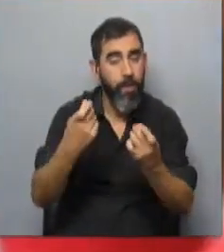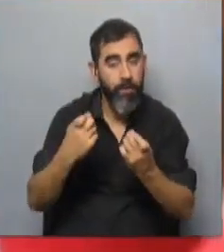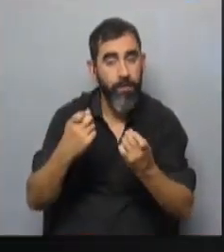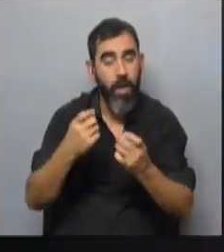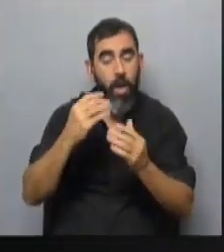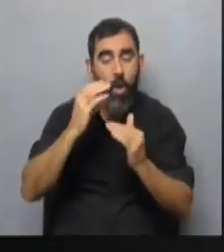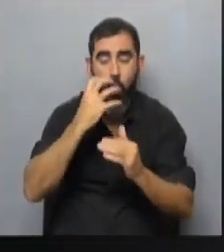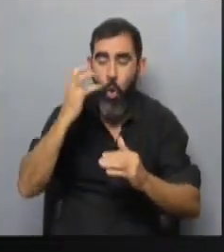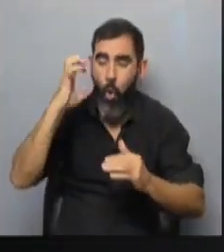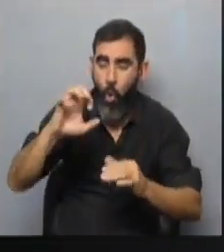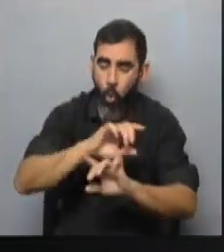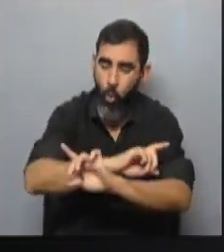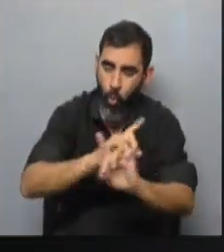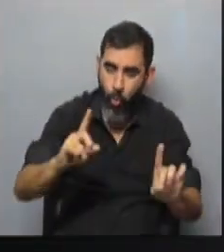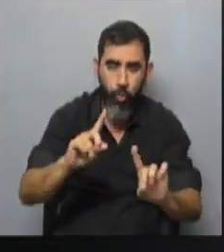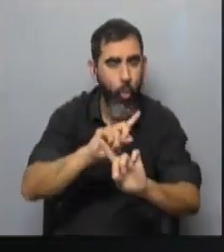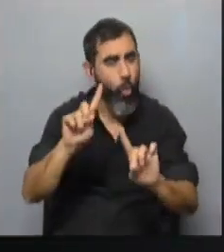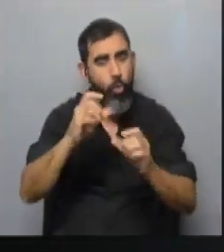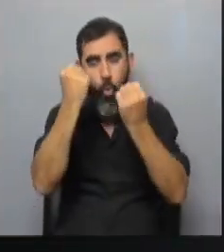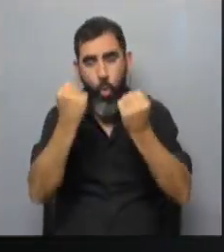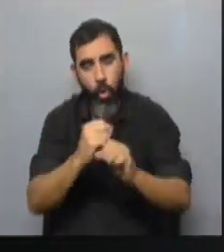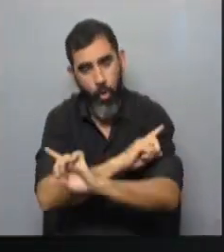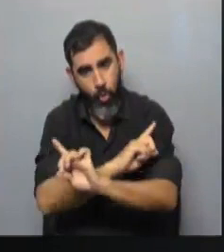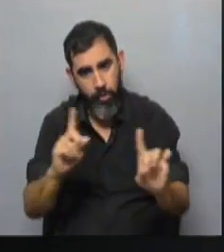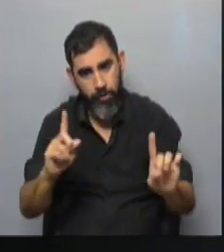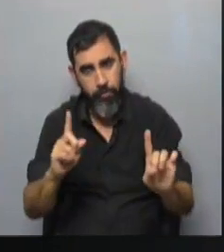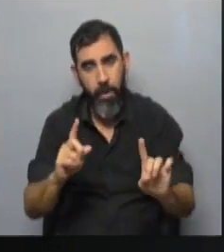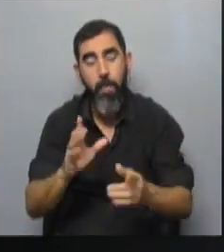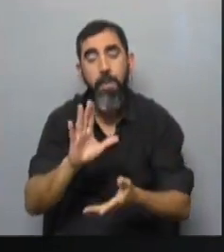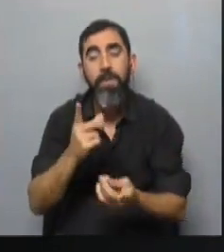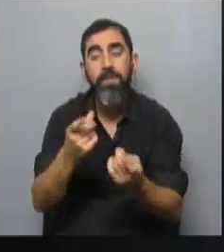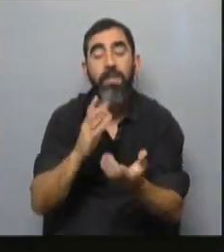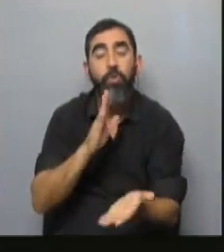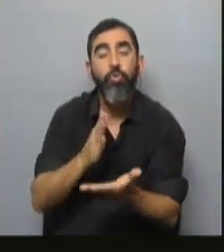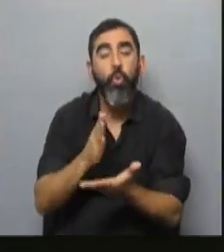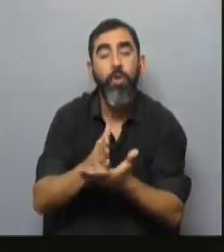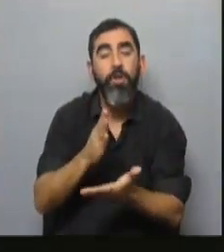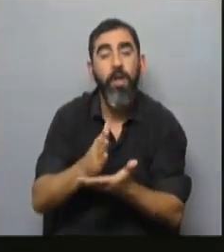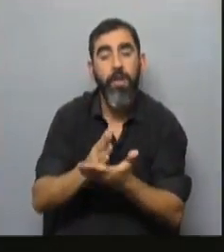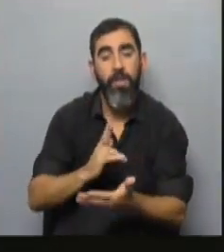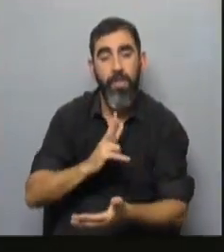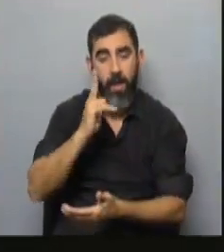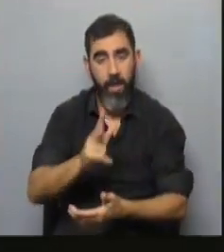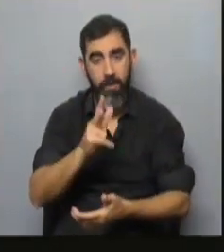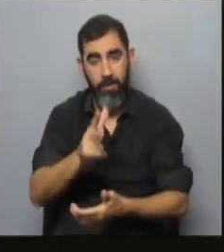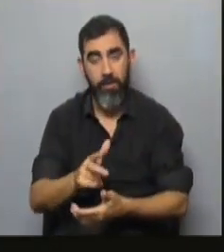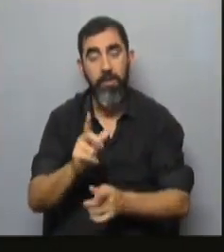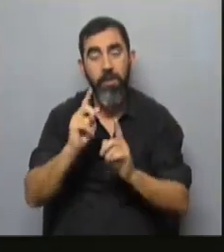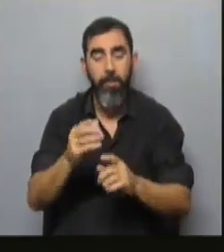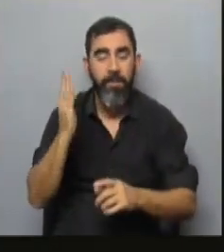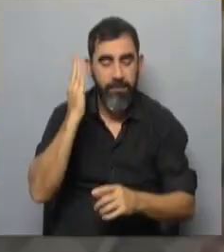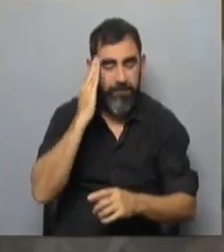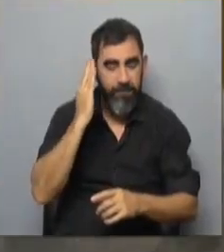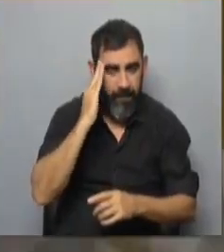odio, menos egoísmo, más solidaridad humana. Y sabe